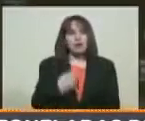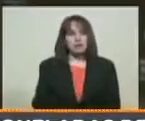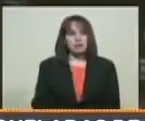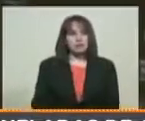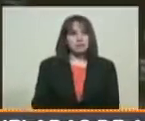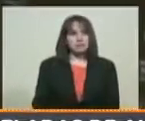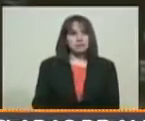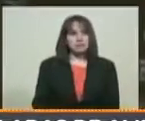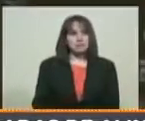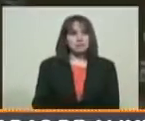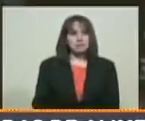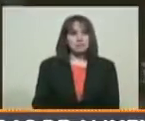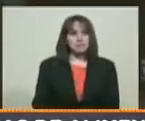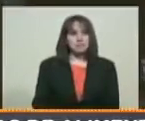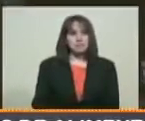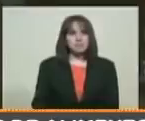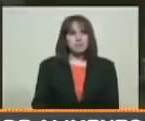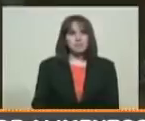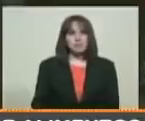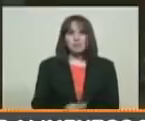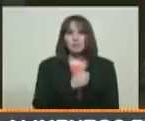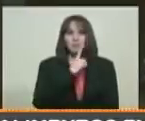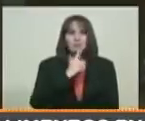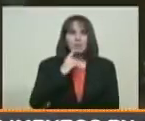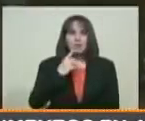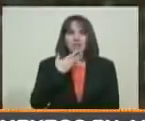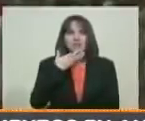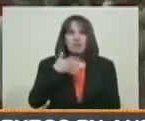Acá sabe con chocolate de Río Caribe.